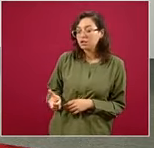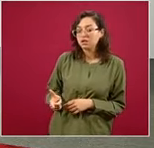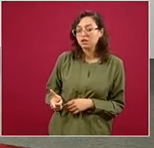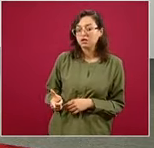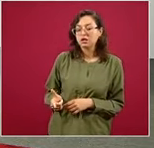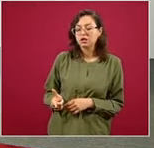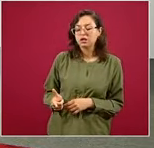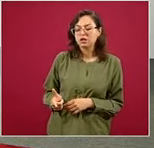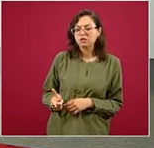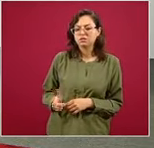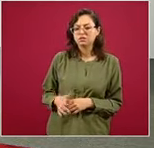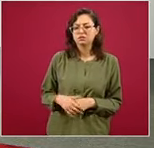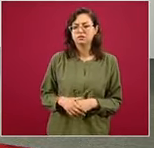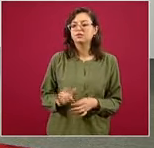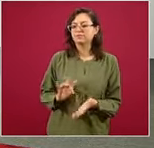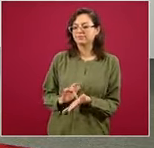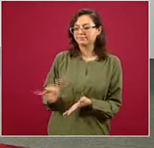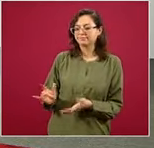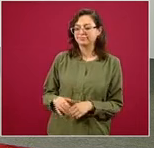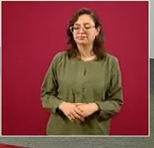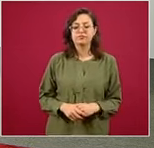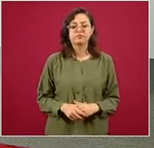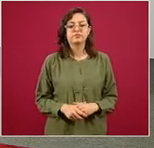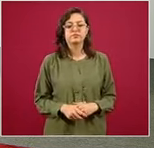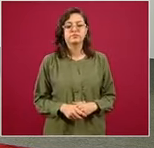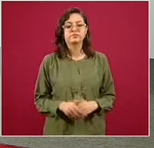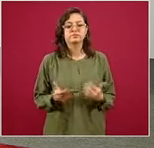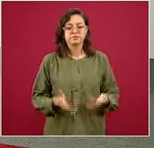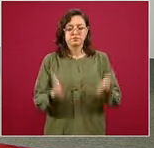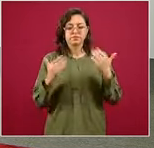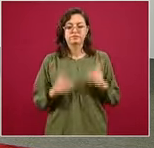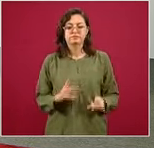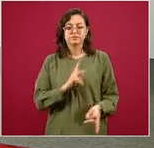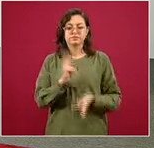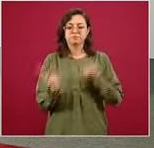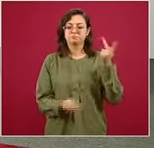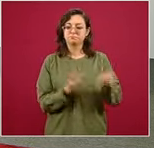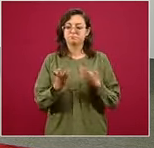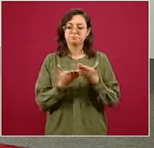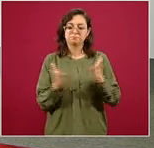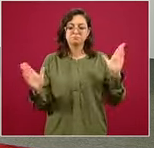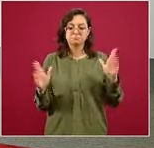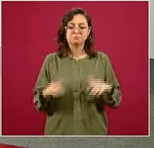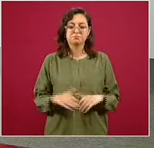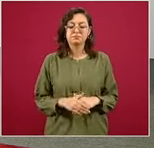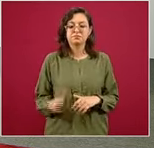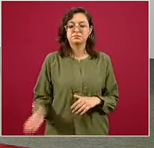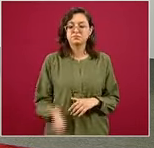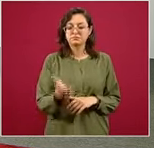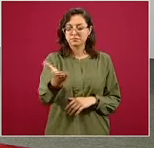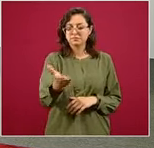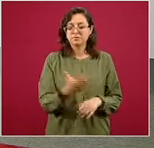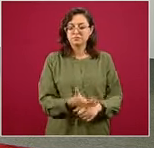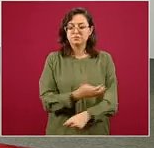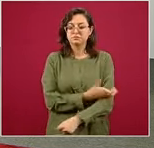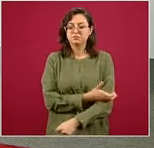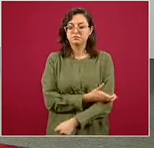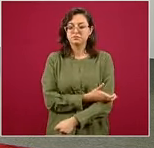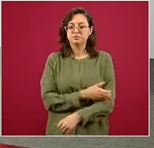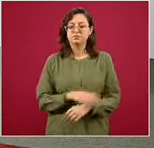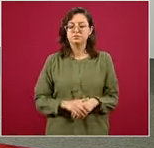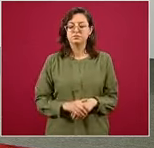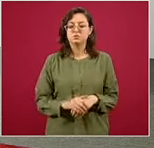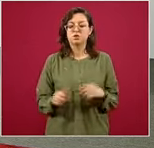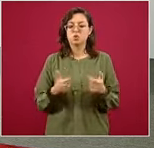ya finalmente, gracias. Vamos a pasar a preguntas y respuestas. Vamos a darle la palabra aquí al compañero de